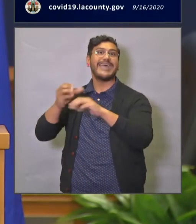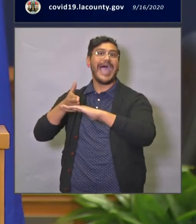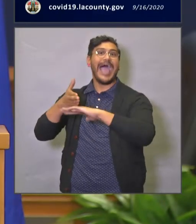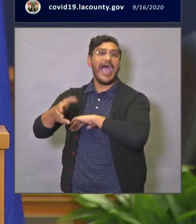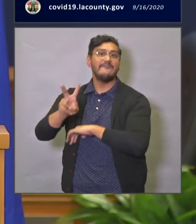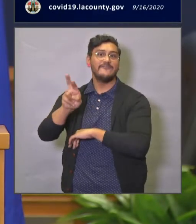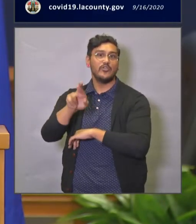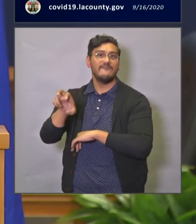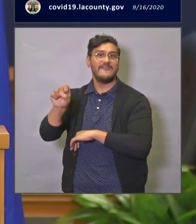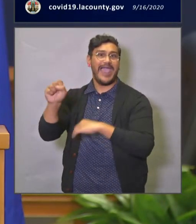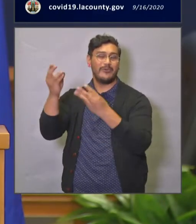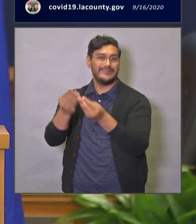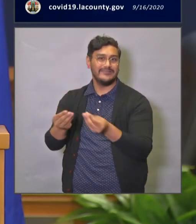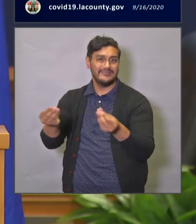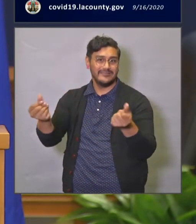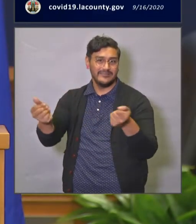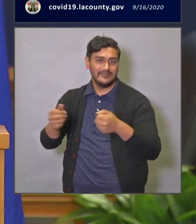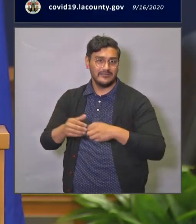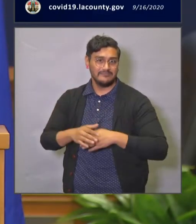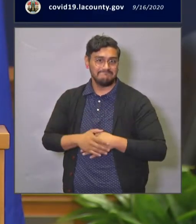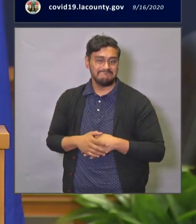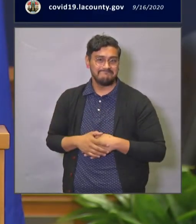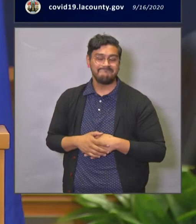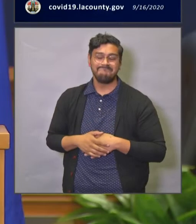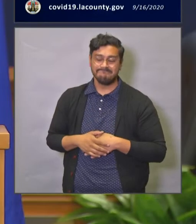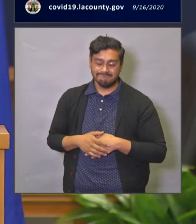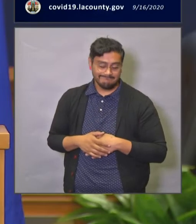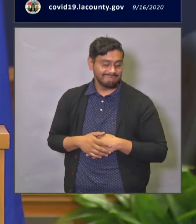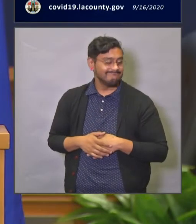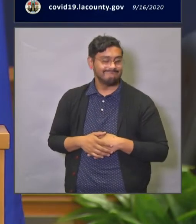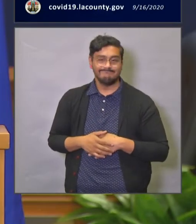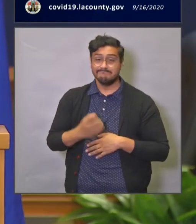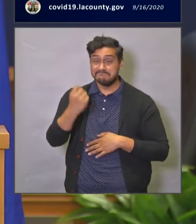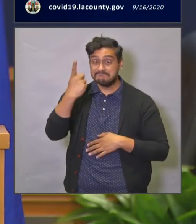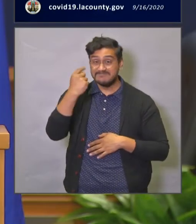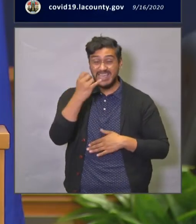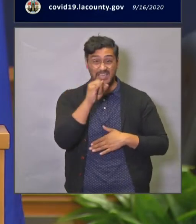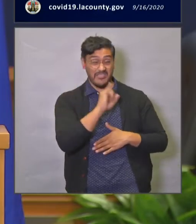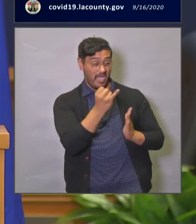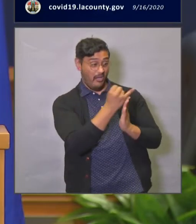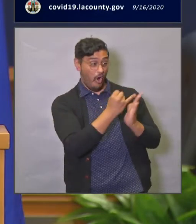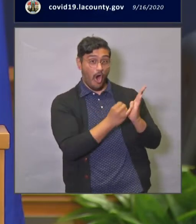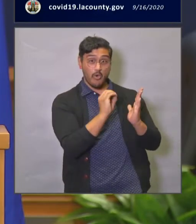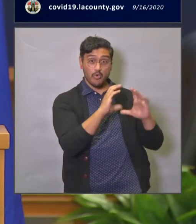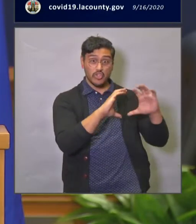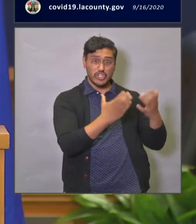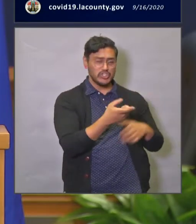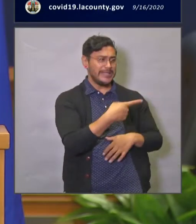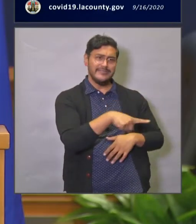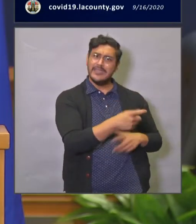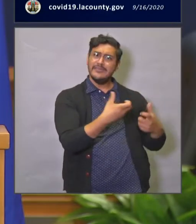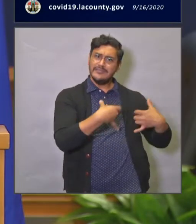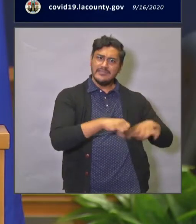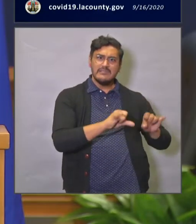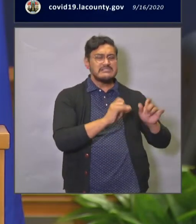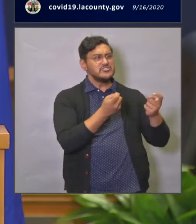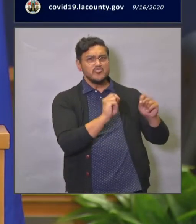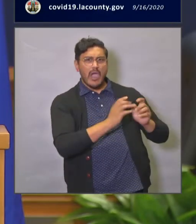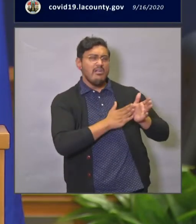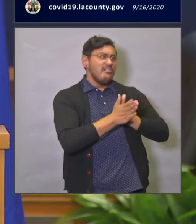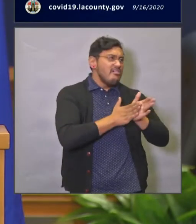Al mismo tiempo, estas organizaciones de las artes en el condado están trabajando para ser parte de la